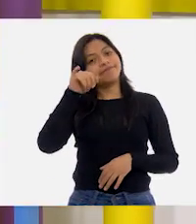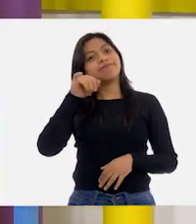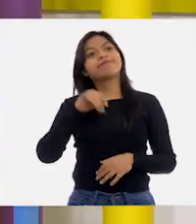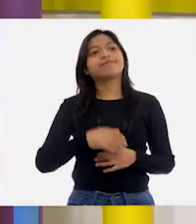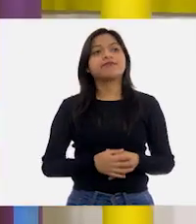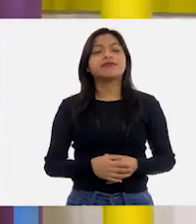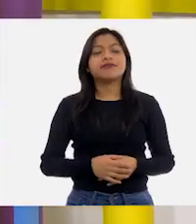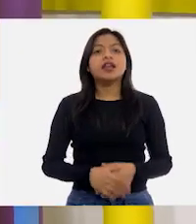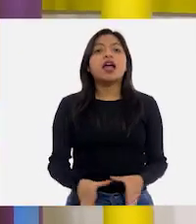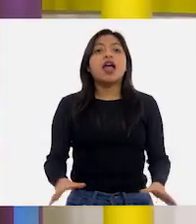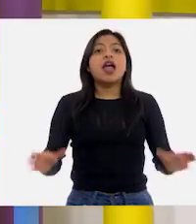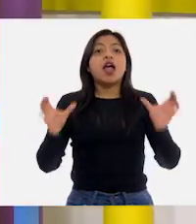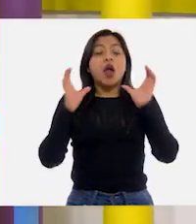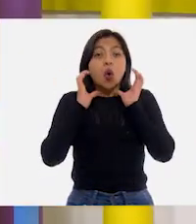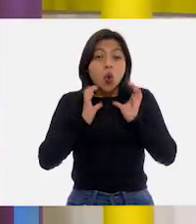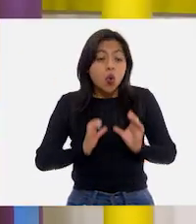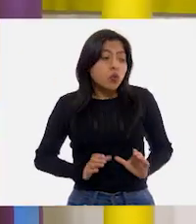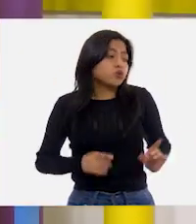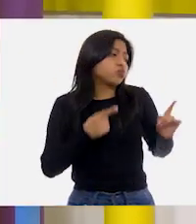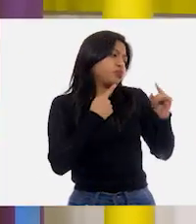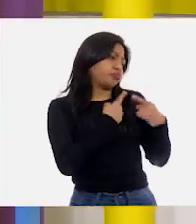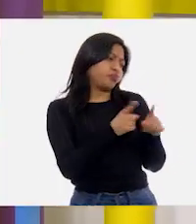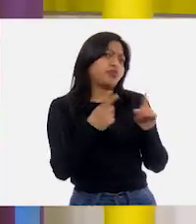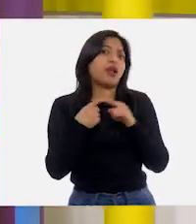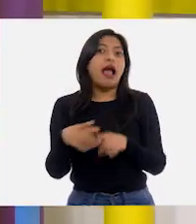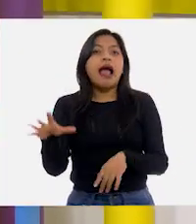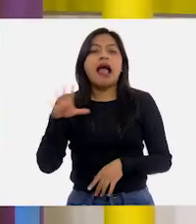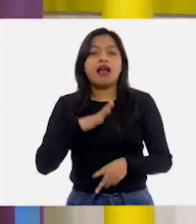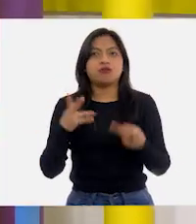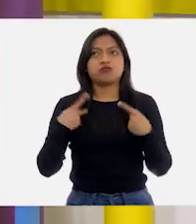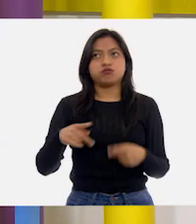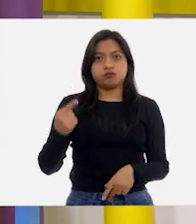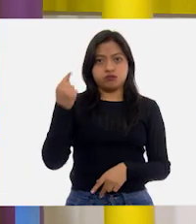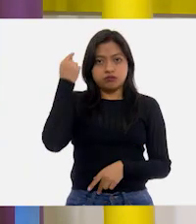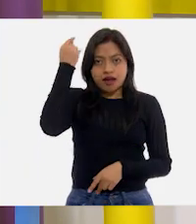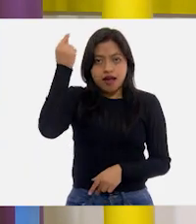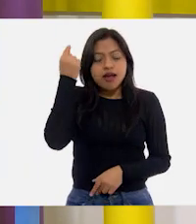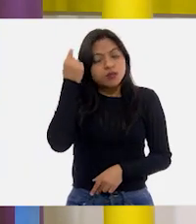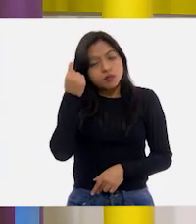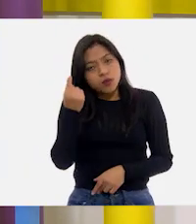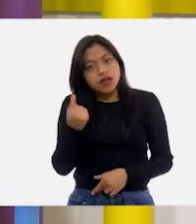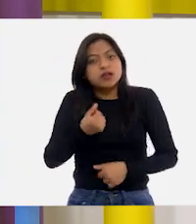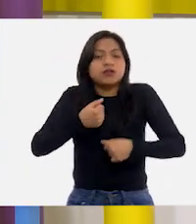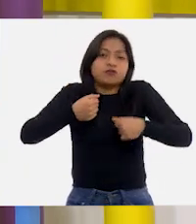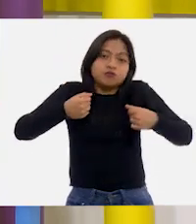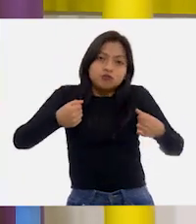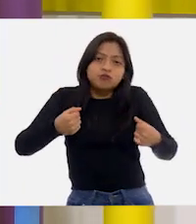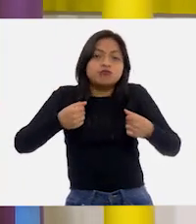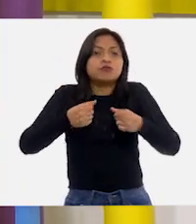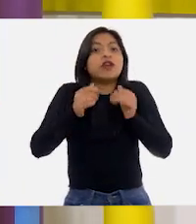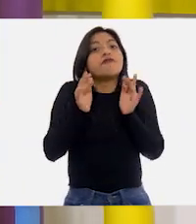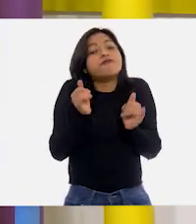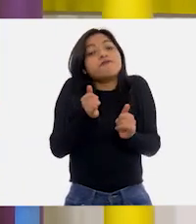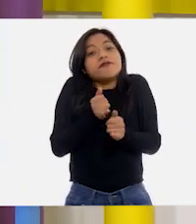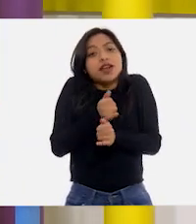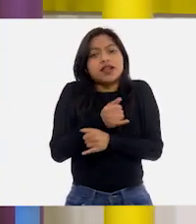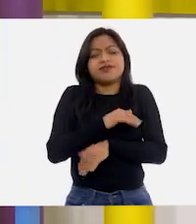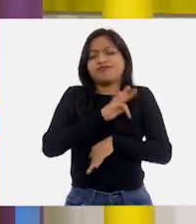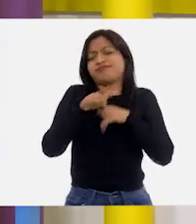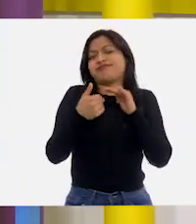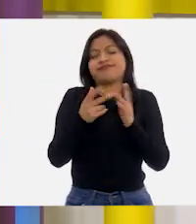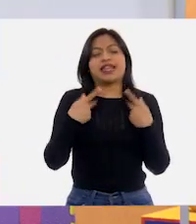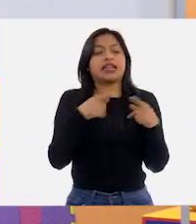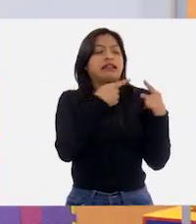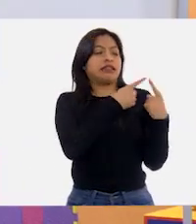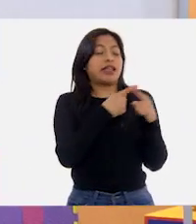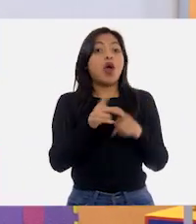Efectivamente, los cuerpos son muy diversos, ya tú lo sabes, hay personas altas, bajitas, más gorditas, sí, flaquitas, de todas.